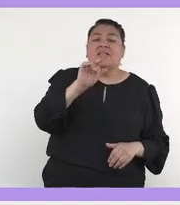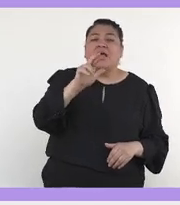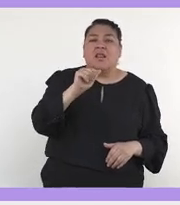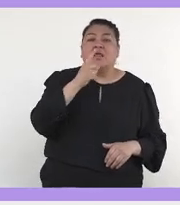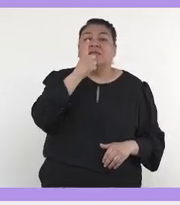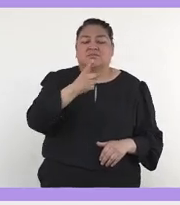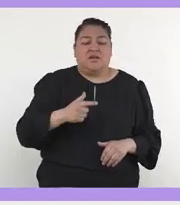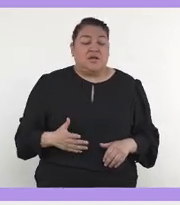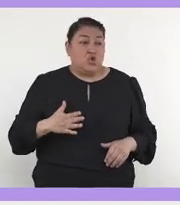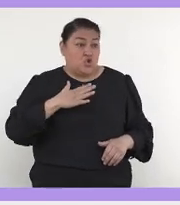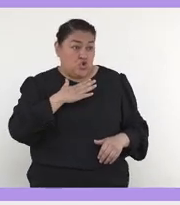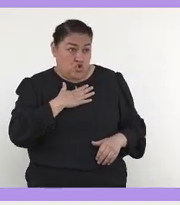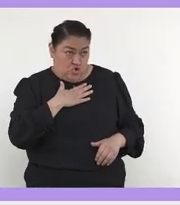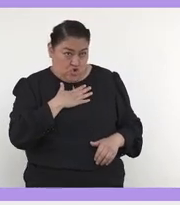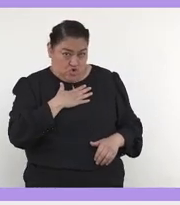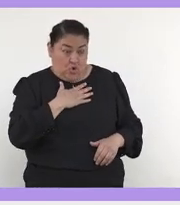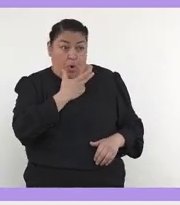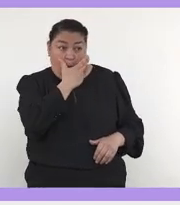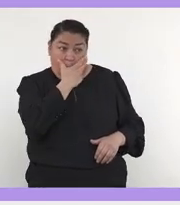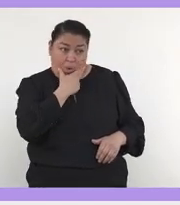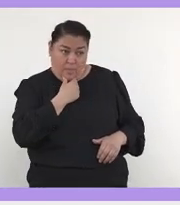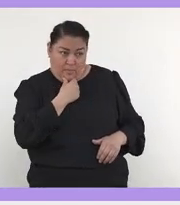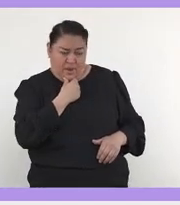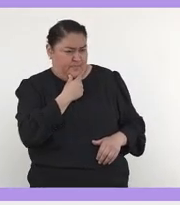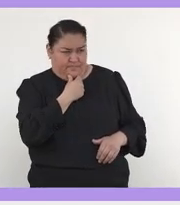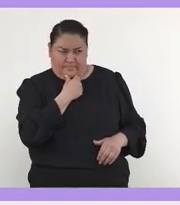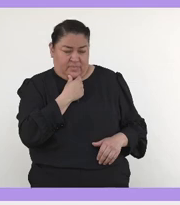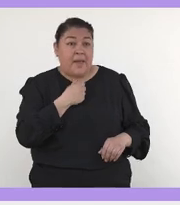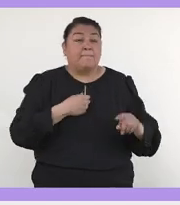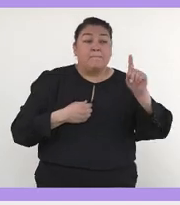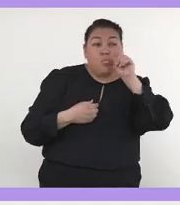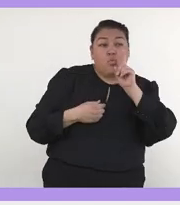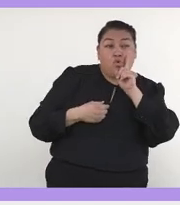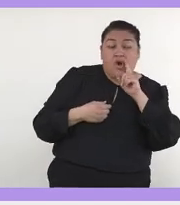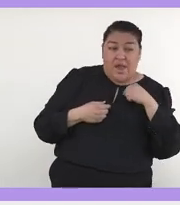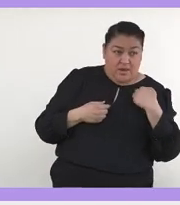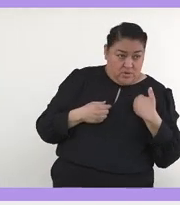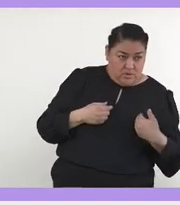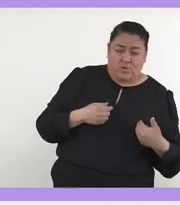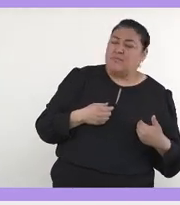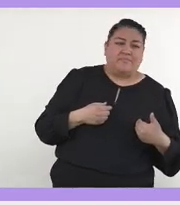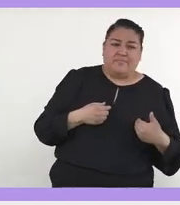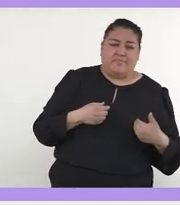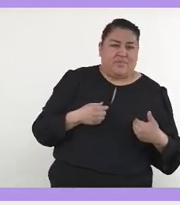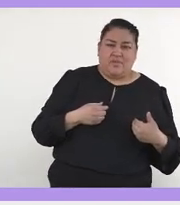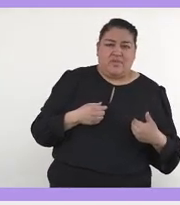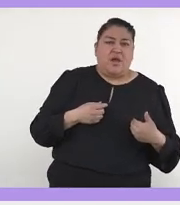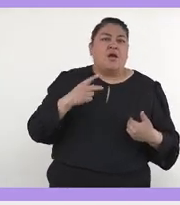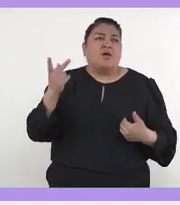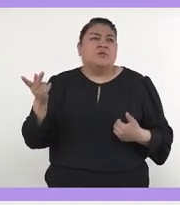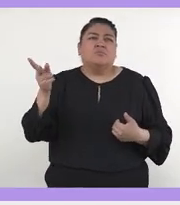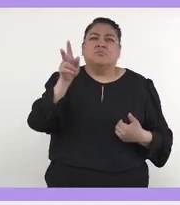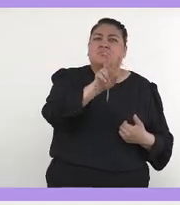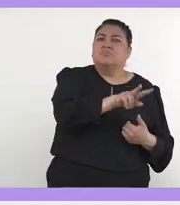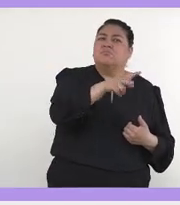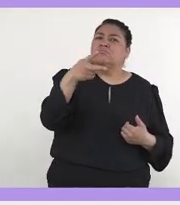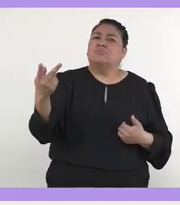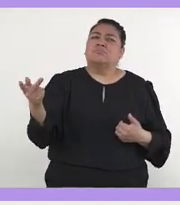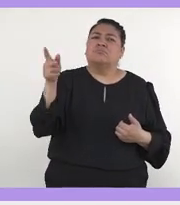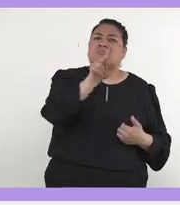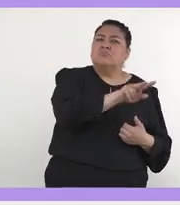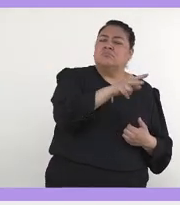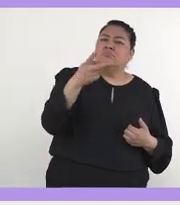que no se identifica solo con el género masculino ni solo con el género femenino o puede identificarse con los dos